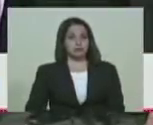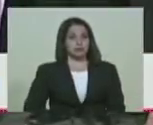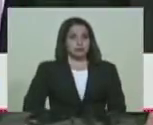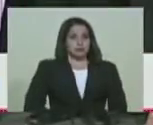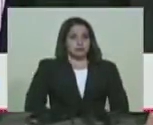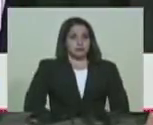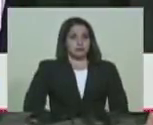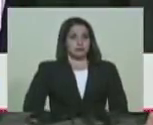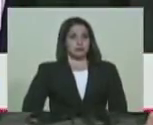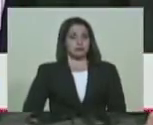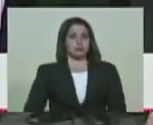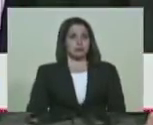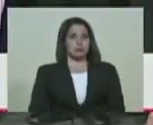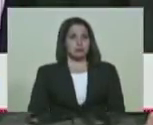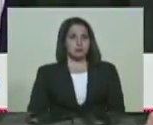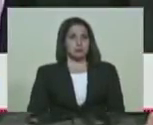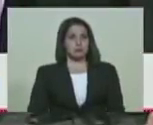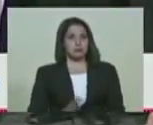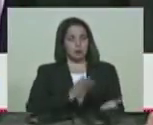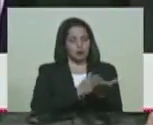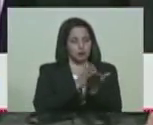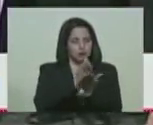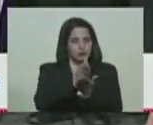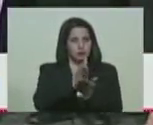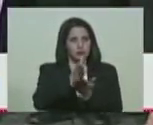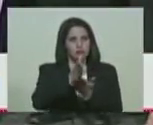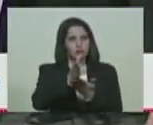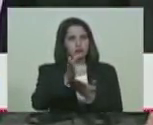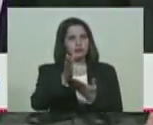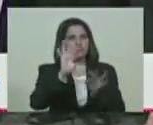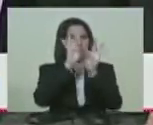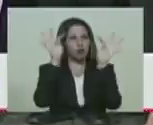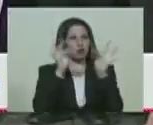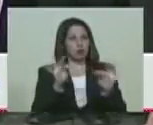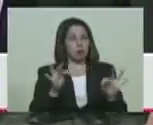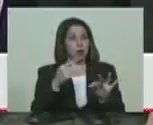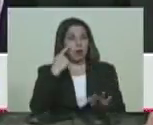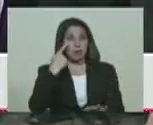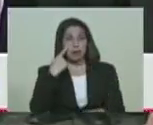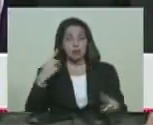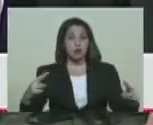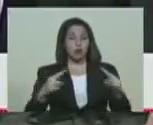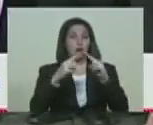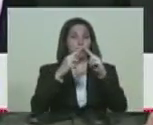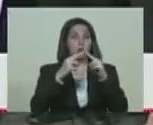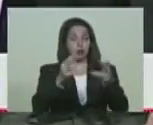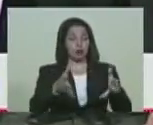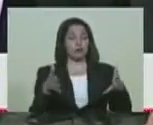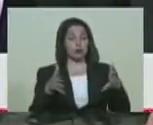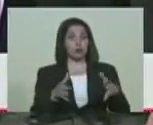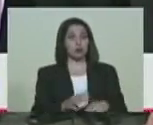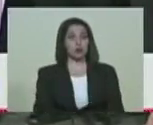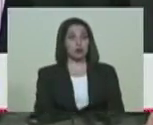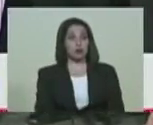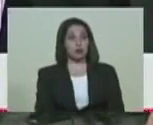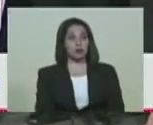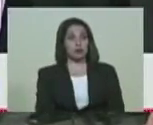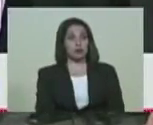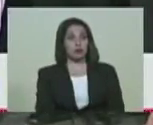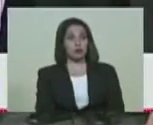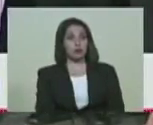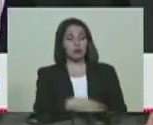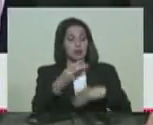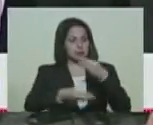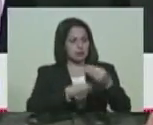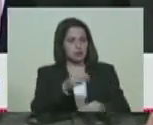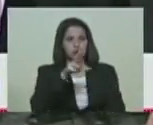retomando nuestro camino. Teníamos pendiente un encuentro con la victoria y se dio el